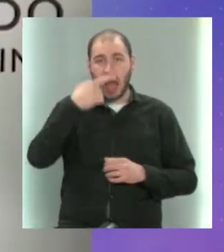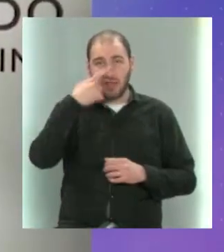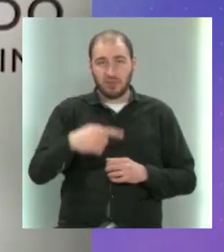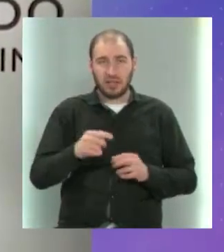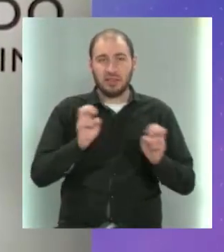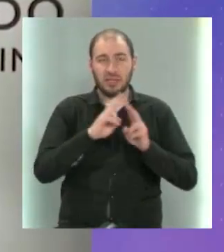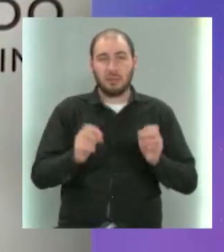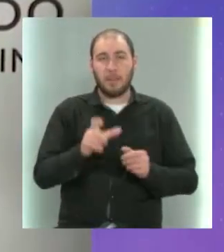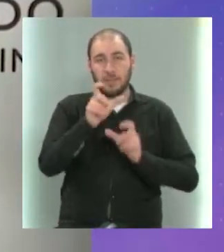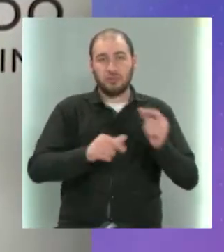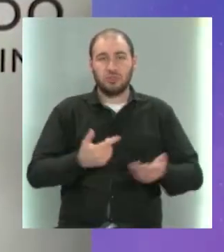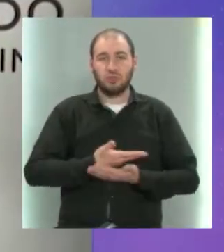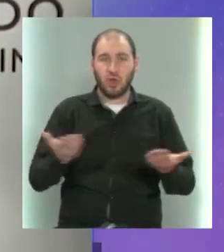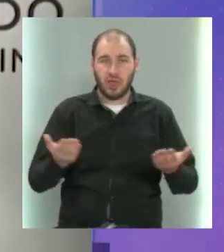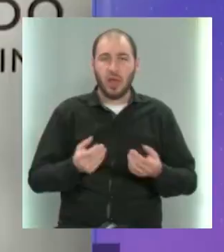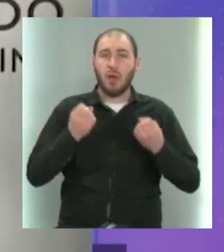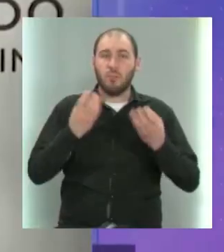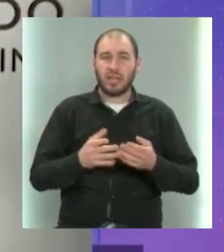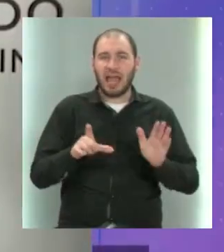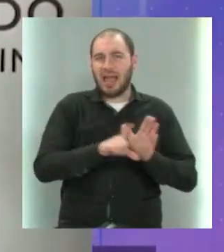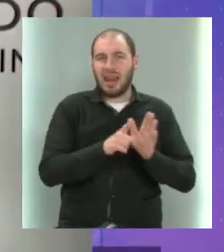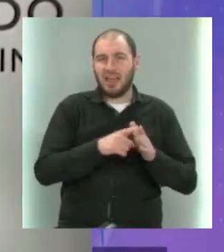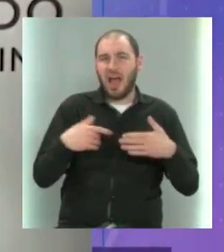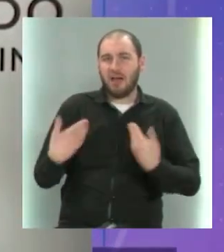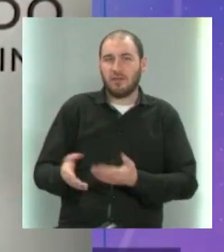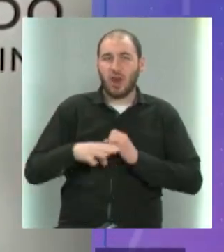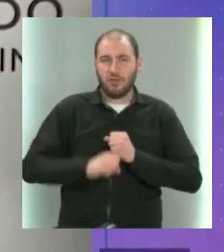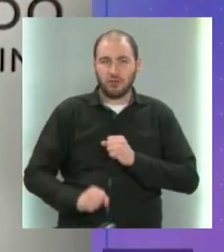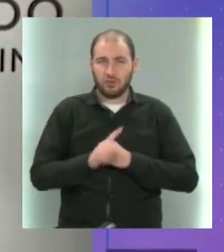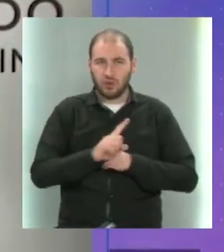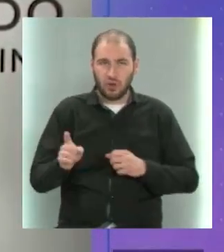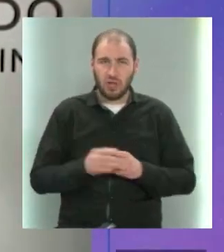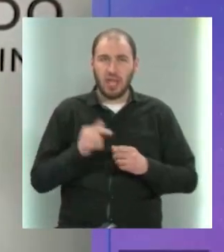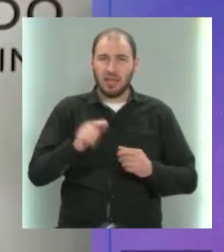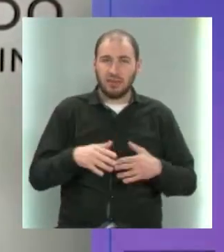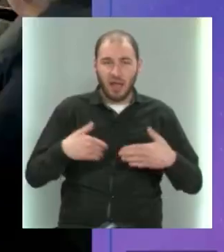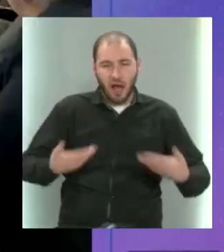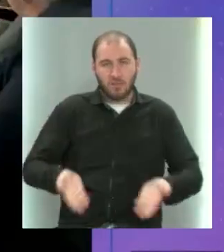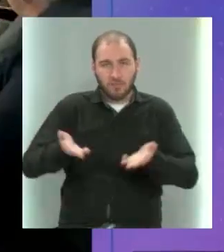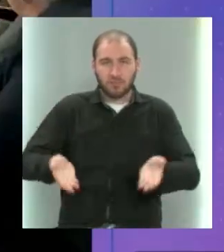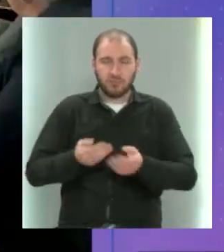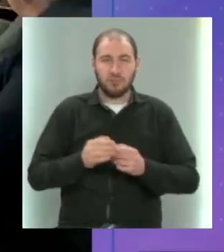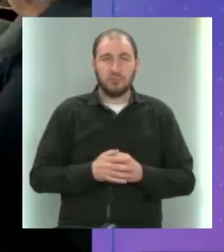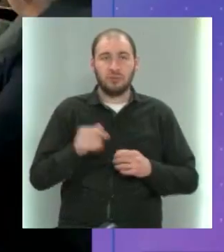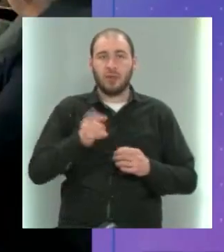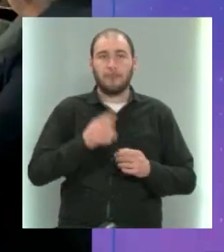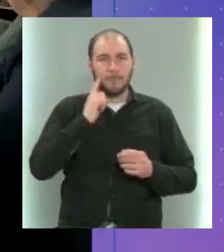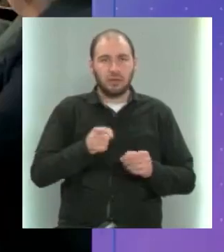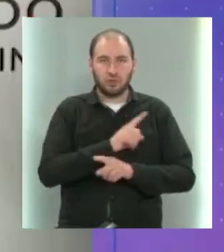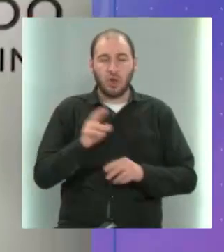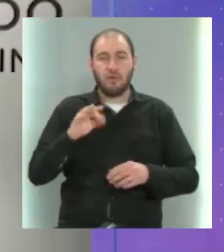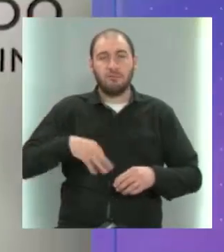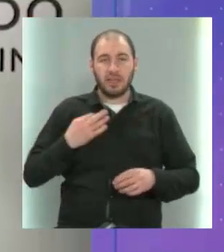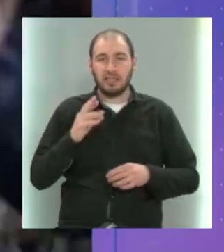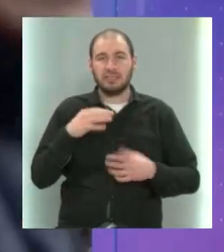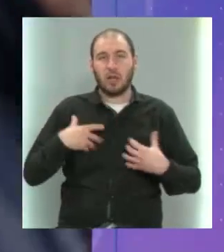la causa de la humanidad, porque no fue una ley a favor del aborto, sino que favoreció que no se pusiera en peligro la vida ni la